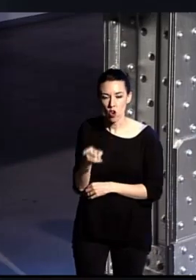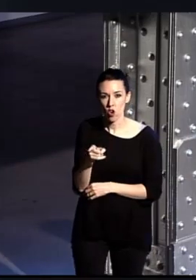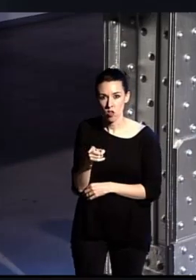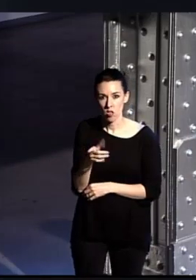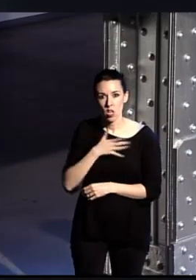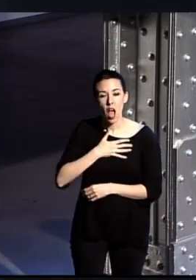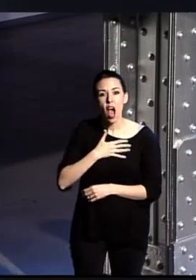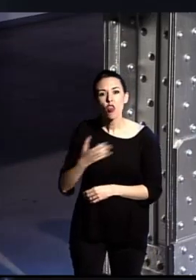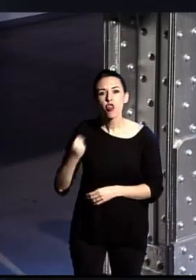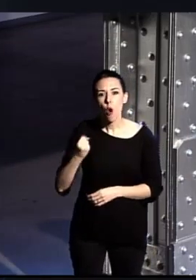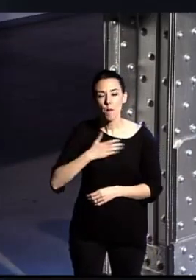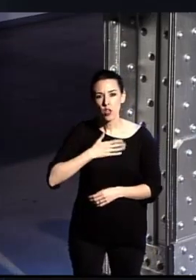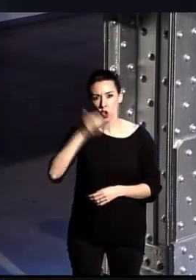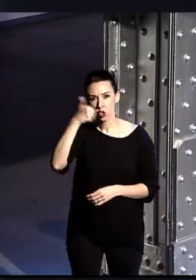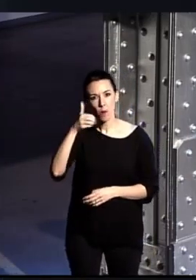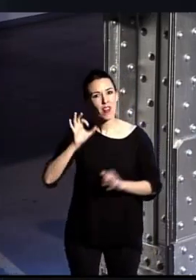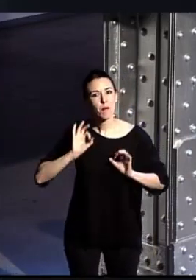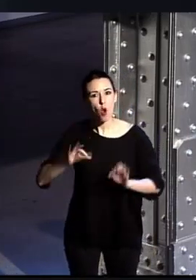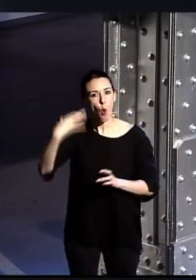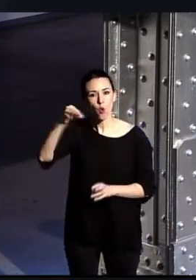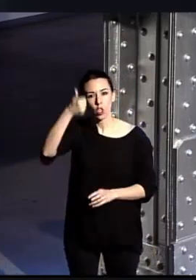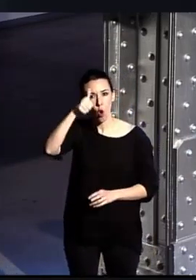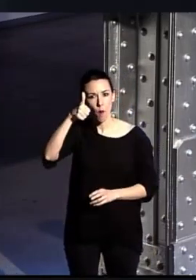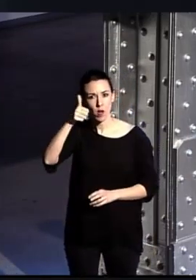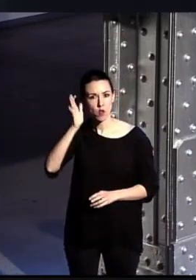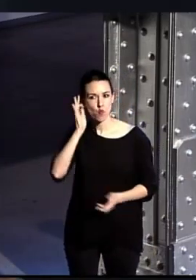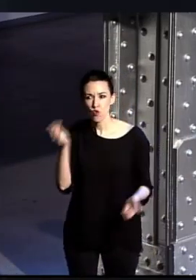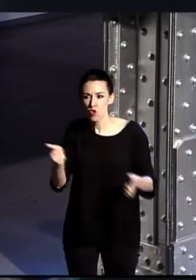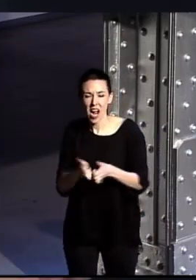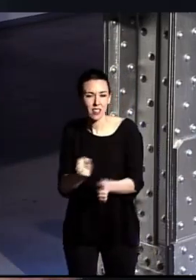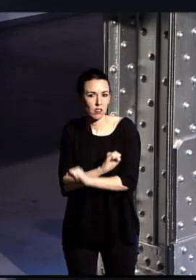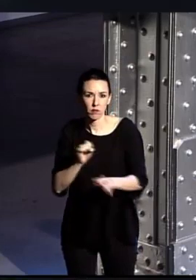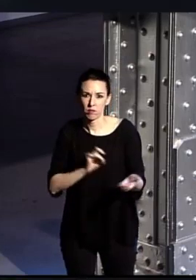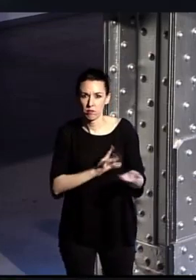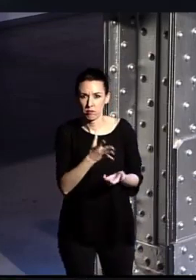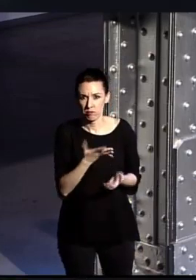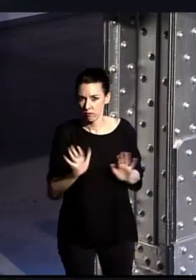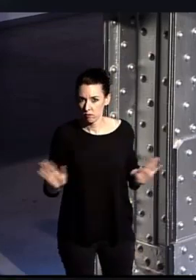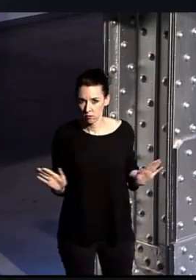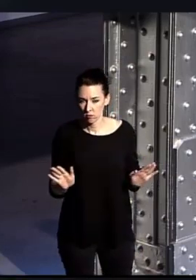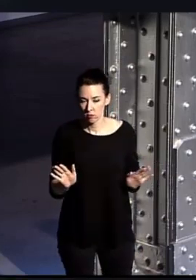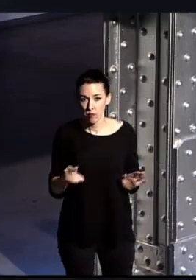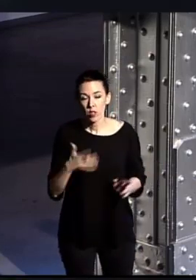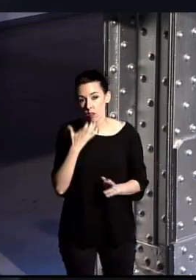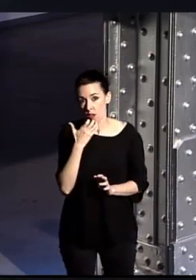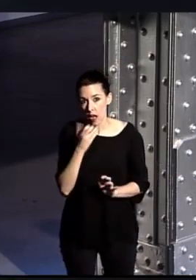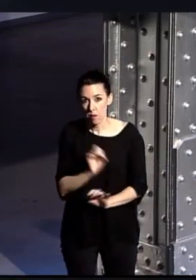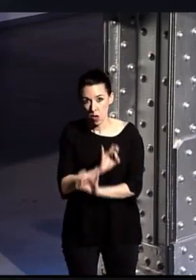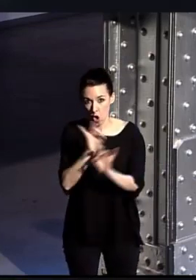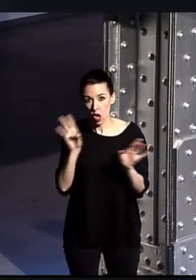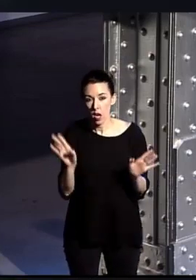hay dominios del hombre que tienen que ser propiamente del hombre y que ahí no tiene que tener cabida la mujer. Yo creo que ahí es un ejemplo